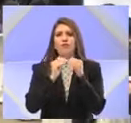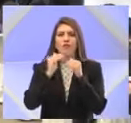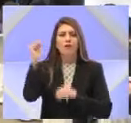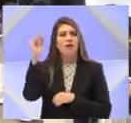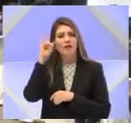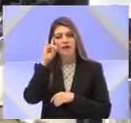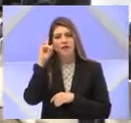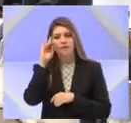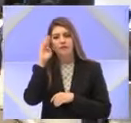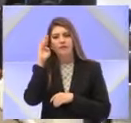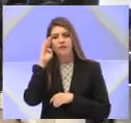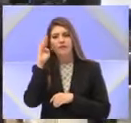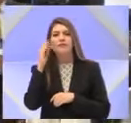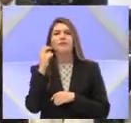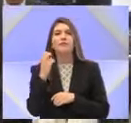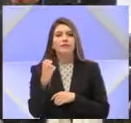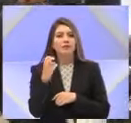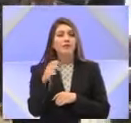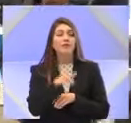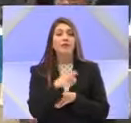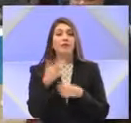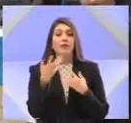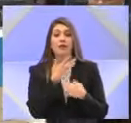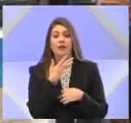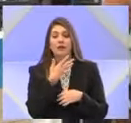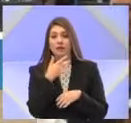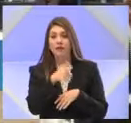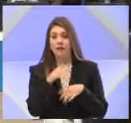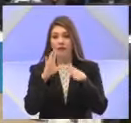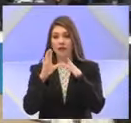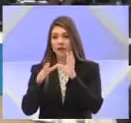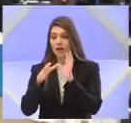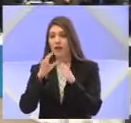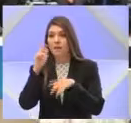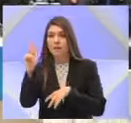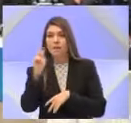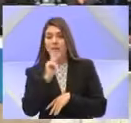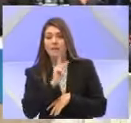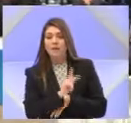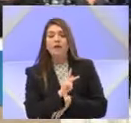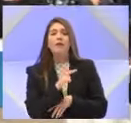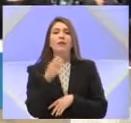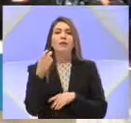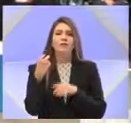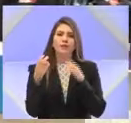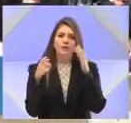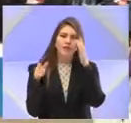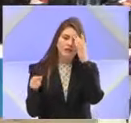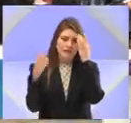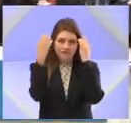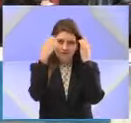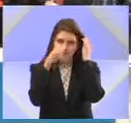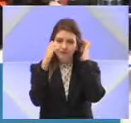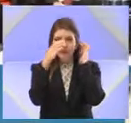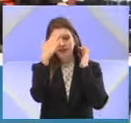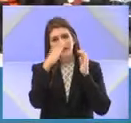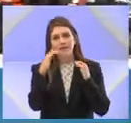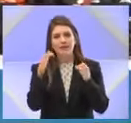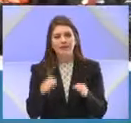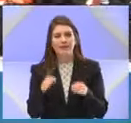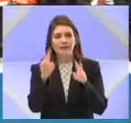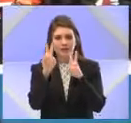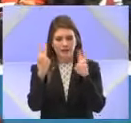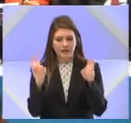también están en las alturas creo que al hablar de estos temas de altura ellos saben de lo que están hablando